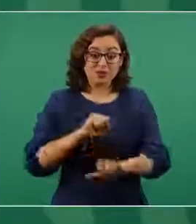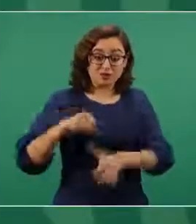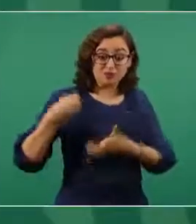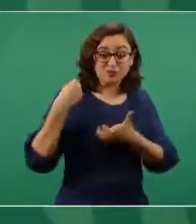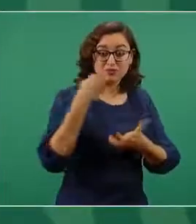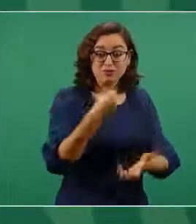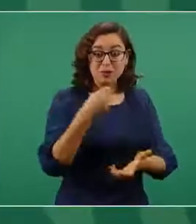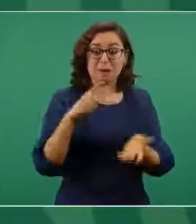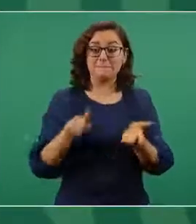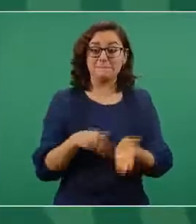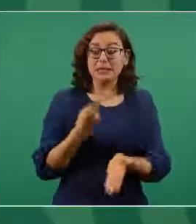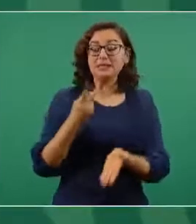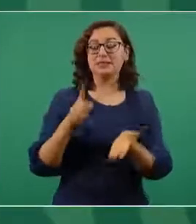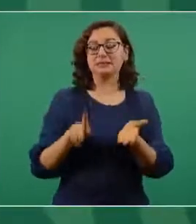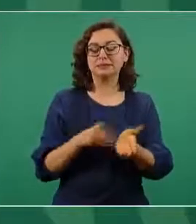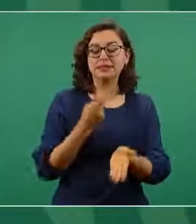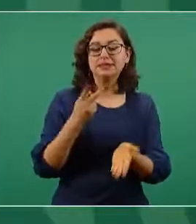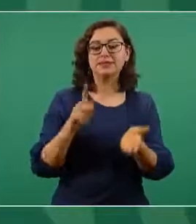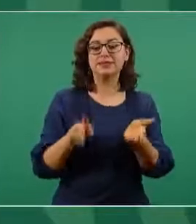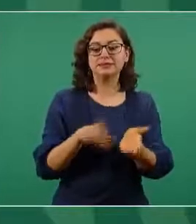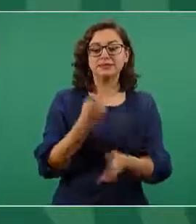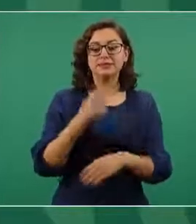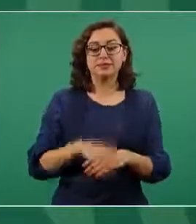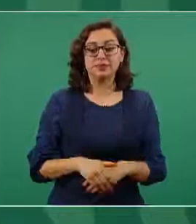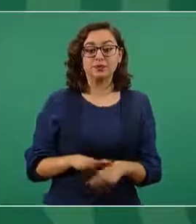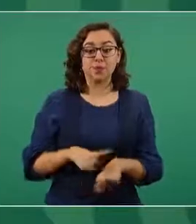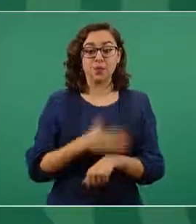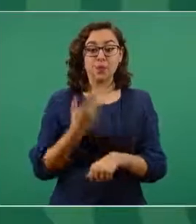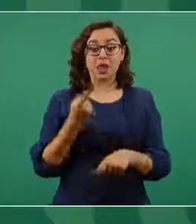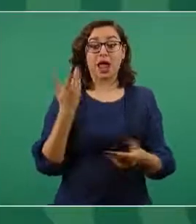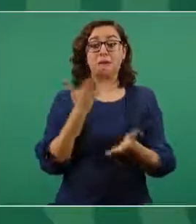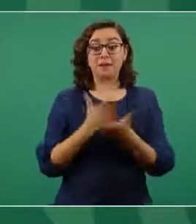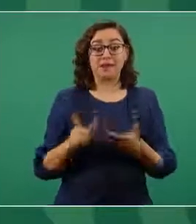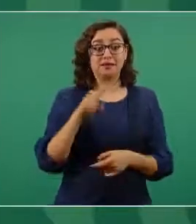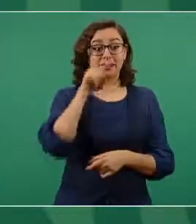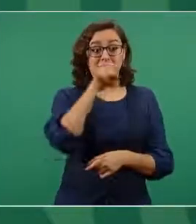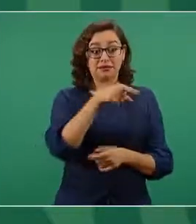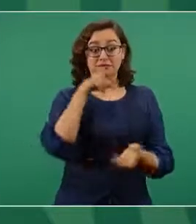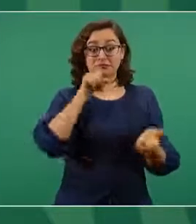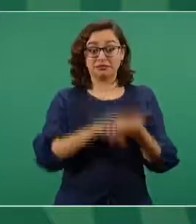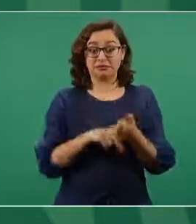no ganan lo que gana el presidente